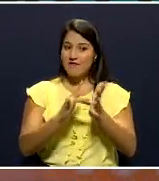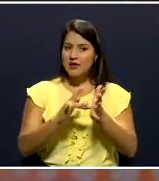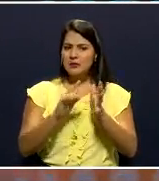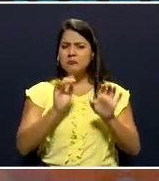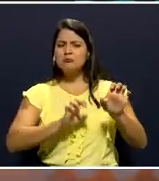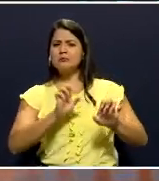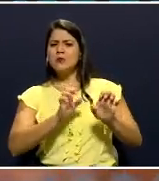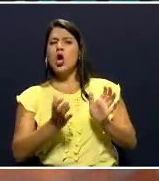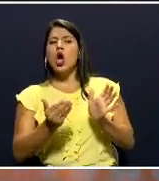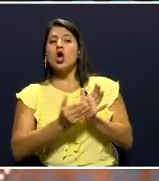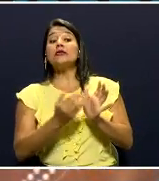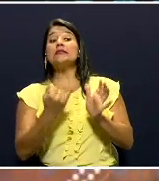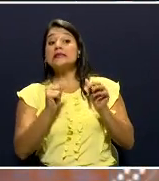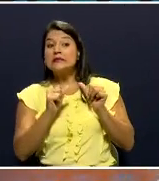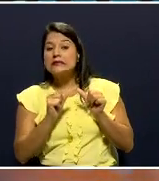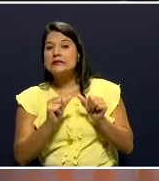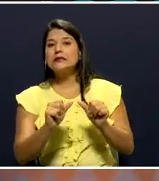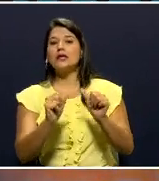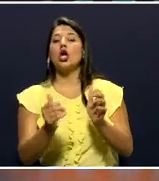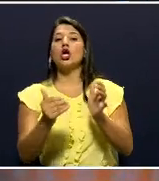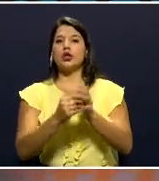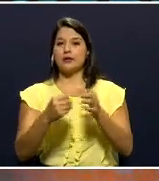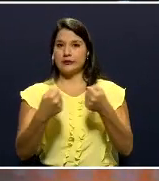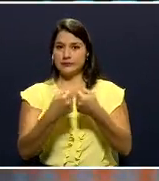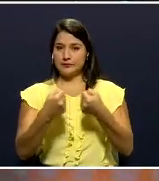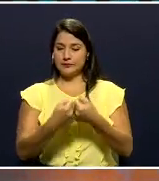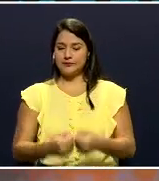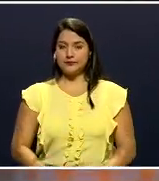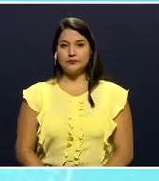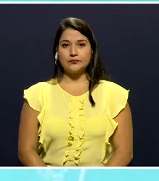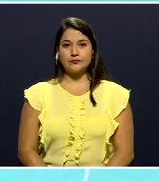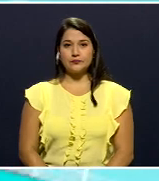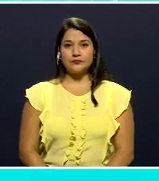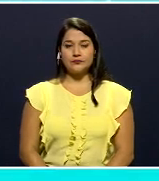reevalúe la posibilidad de reiniciar la actividad futbolística.